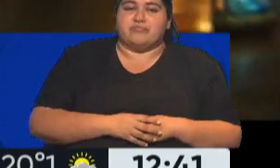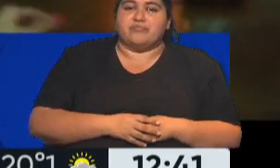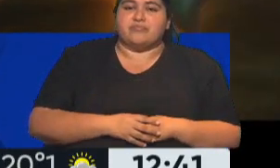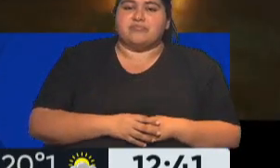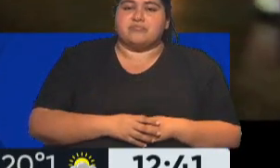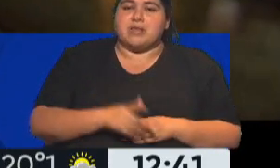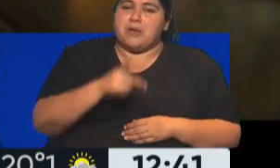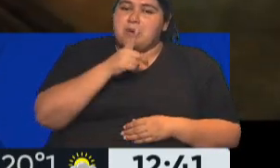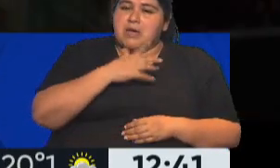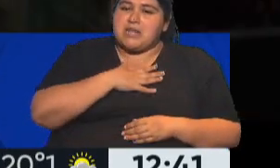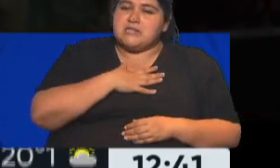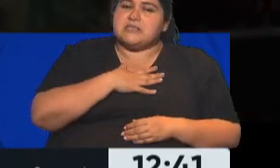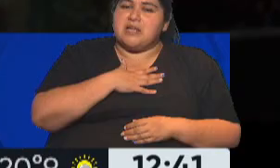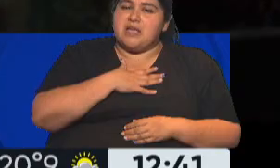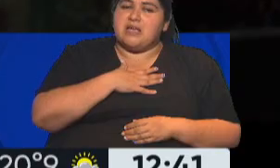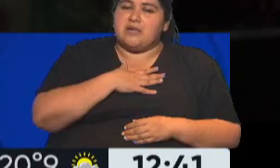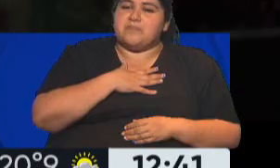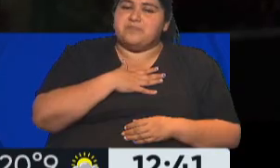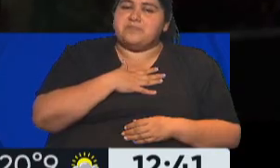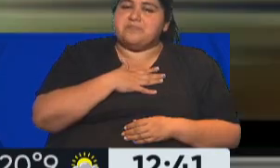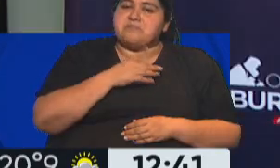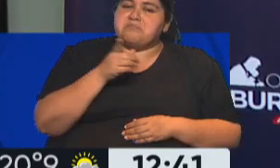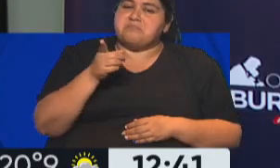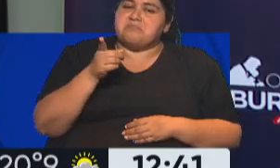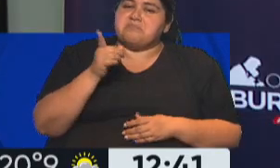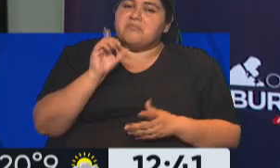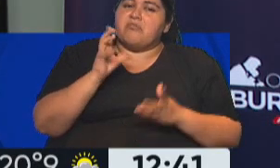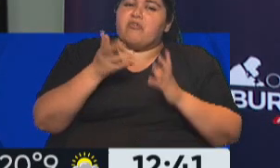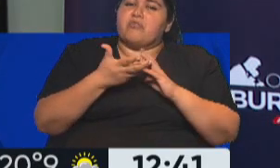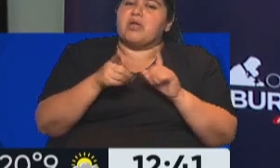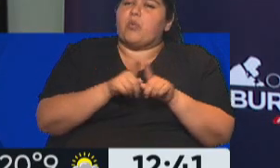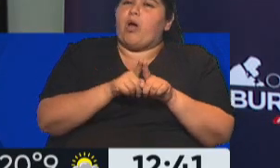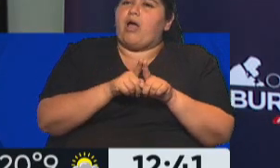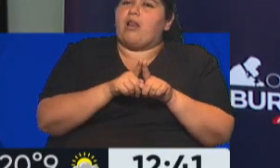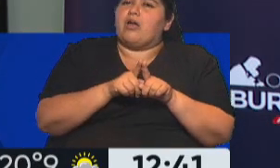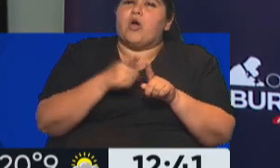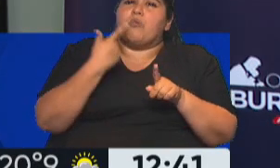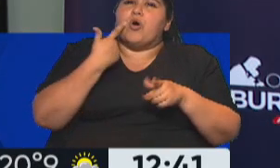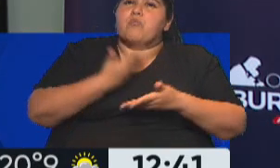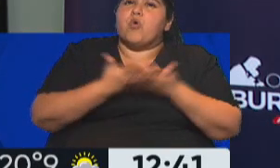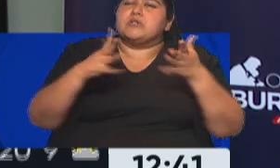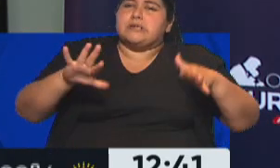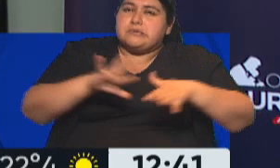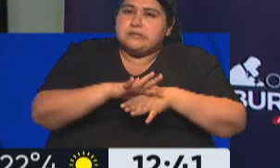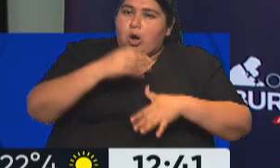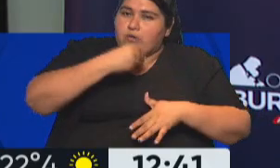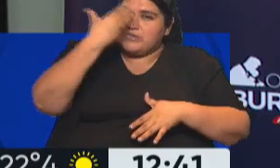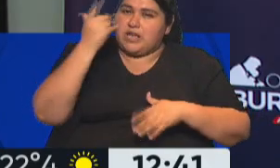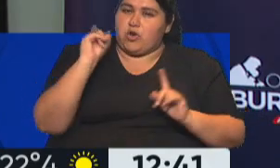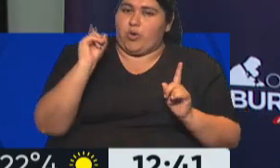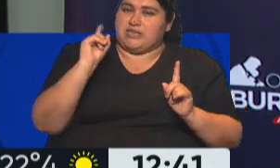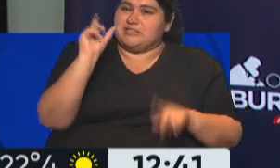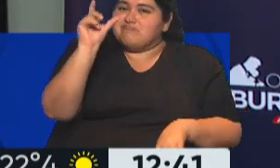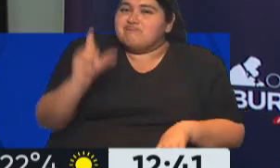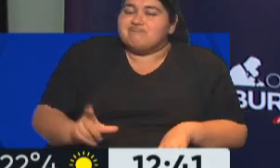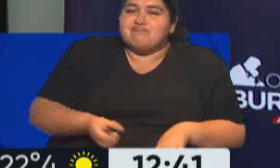Y me parece que se atreve a algo que no está dicho ni escrito en ningún lado, lo que le sucede al